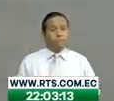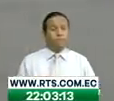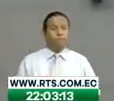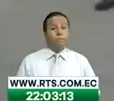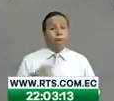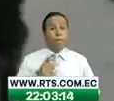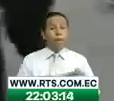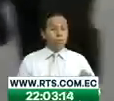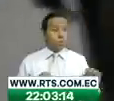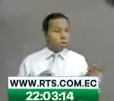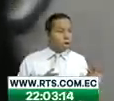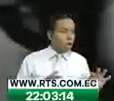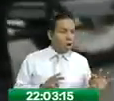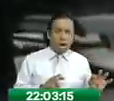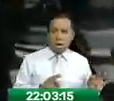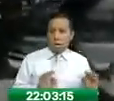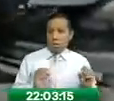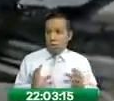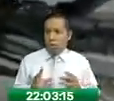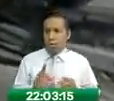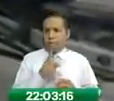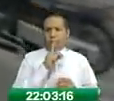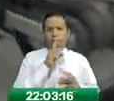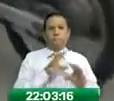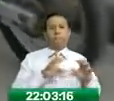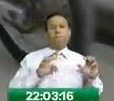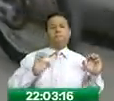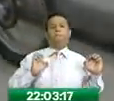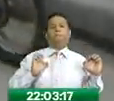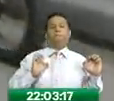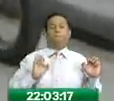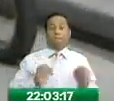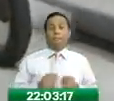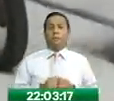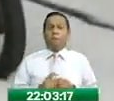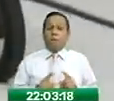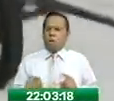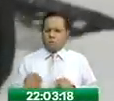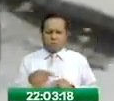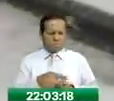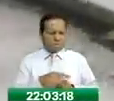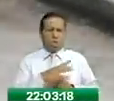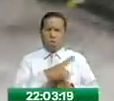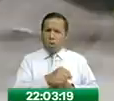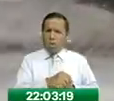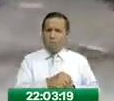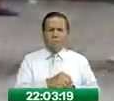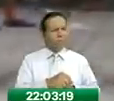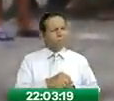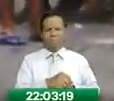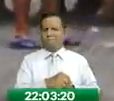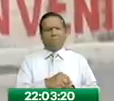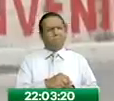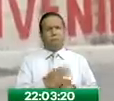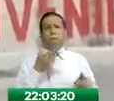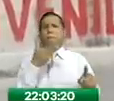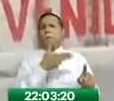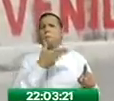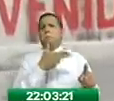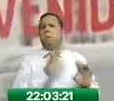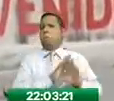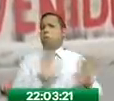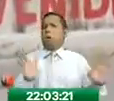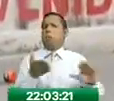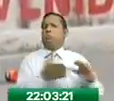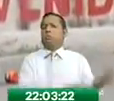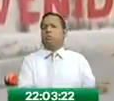prefirieron esconderse para evitar represalias, pero se descarta el robo. Por ahora se investiga el móvil de esa muerte violenta y por qué el ciudadano